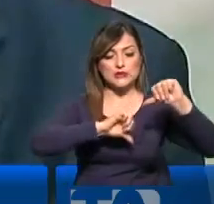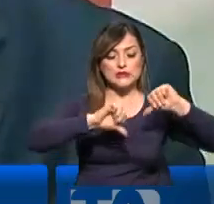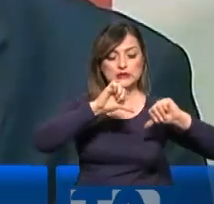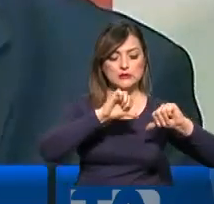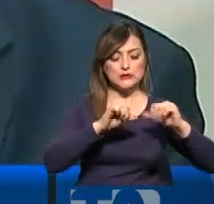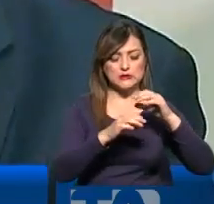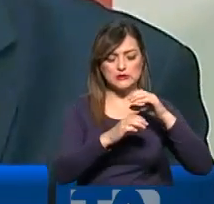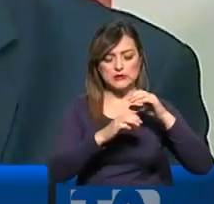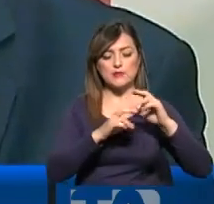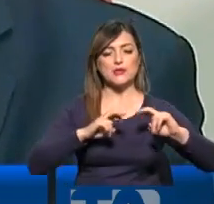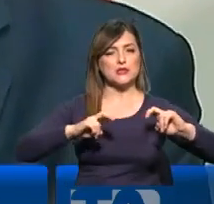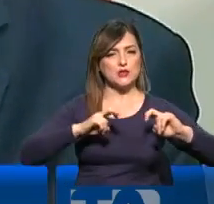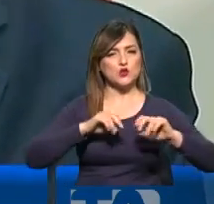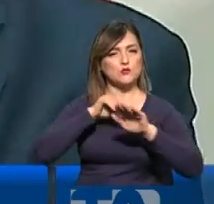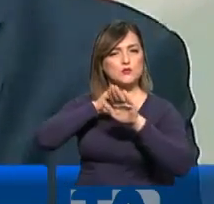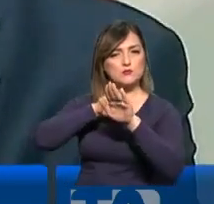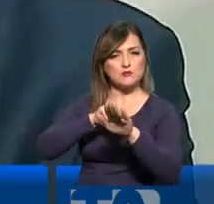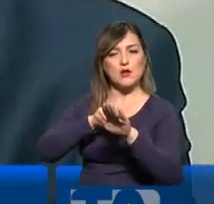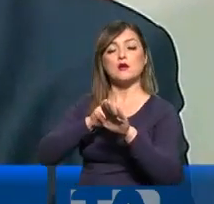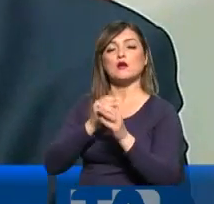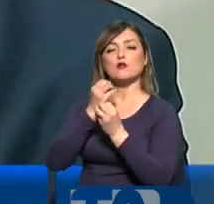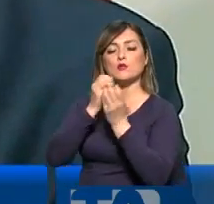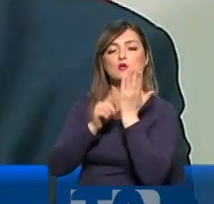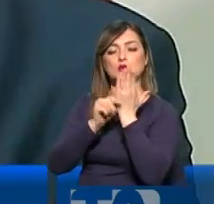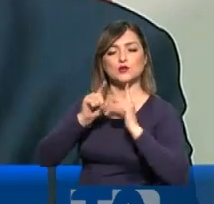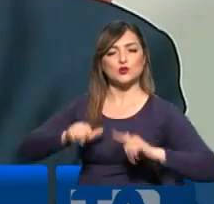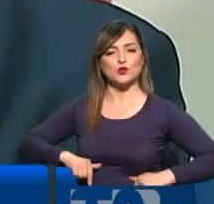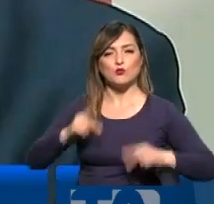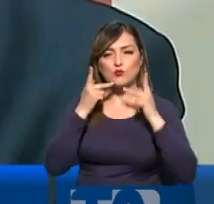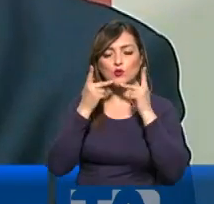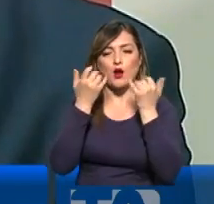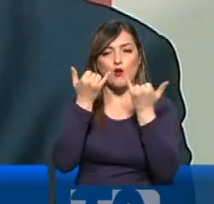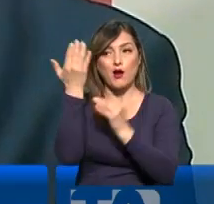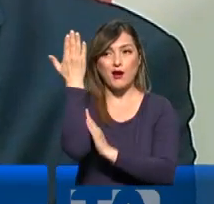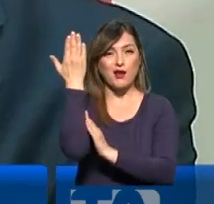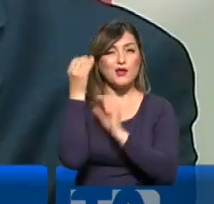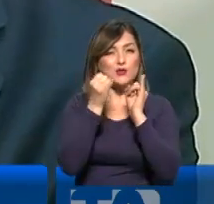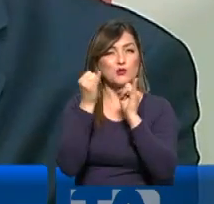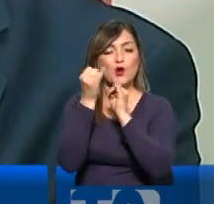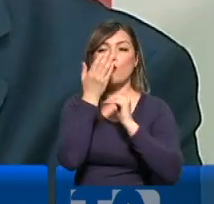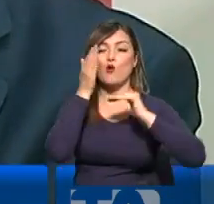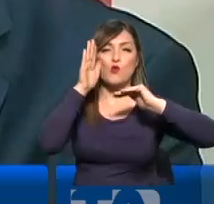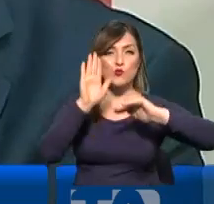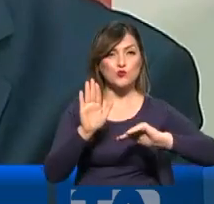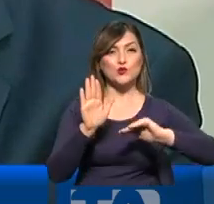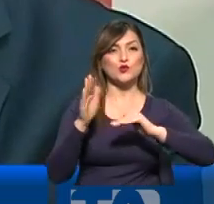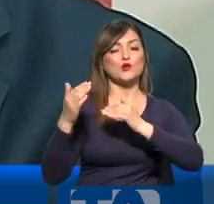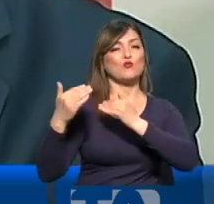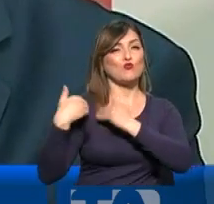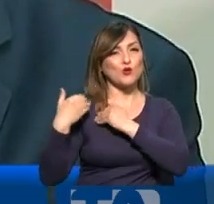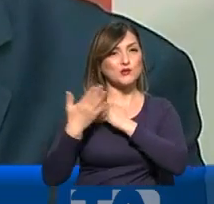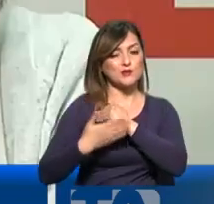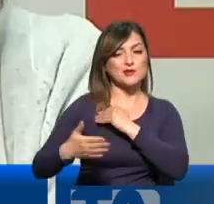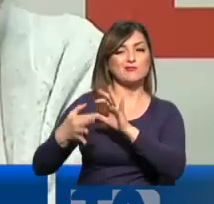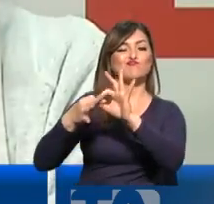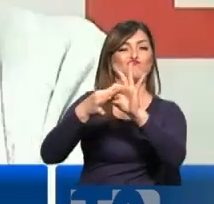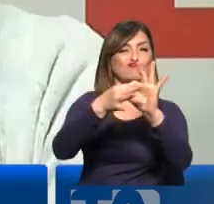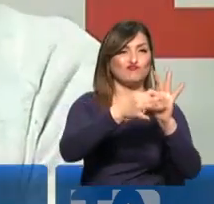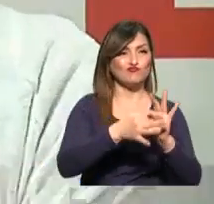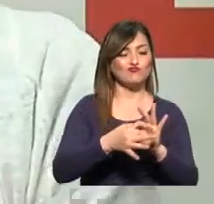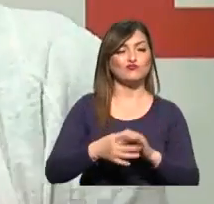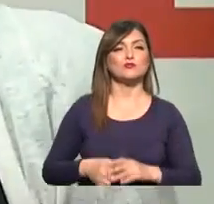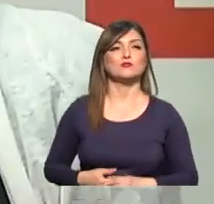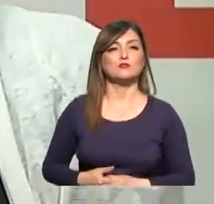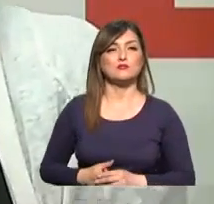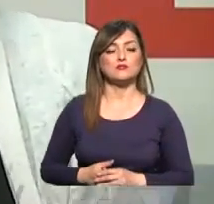el Ministerio de Salud Pública, pero es un compromiso que hemos hecho hoy con los alcaldes de generar la corresponsabilidad ciudadana. Sabemos